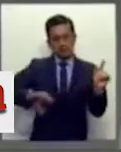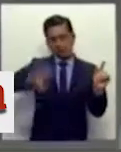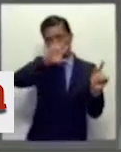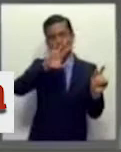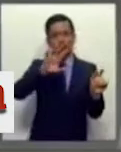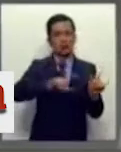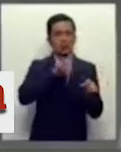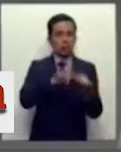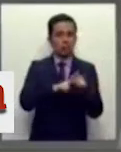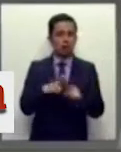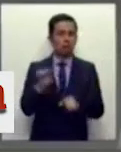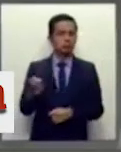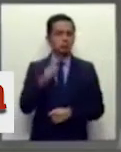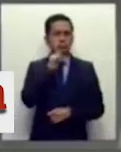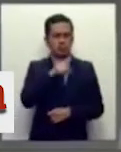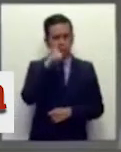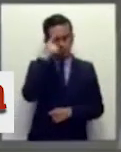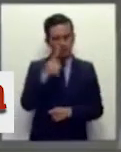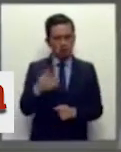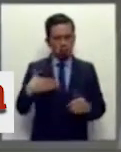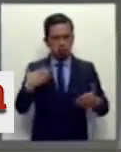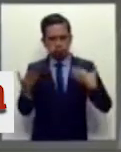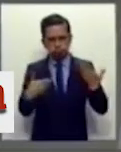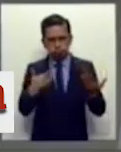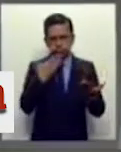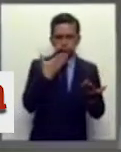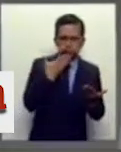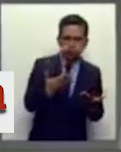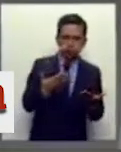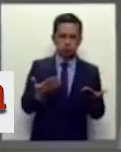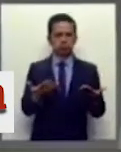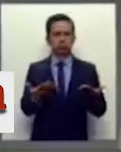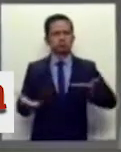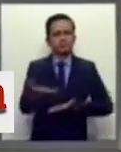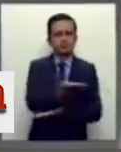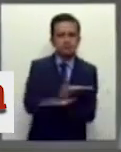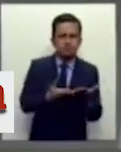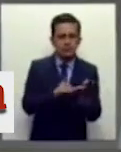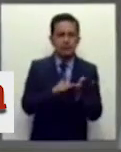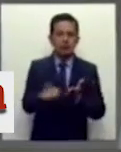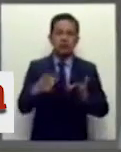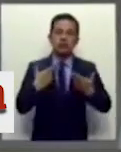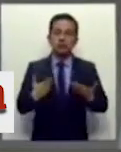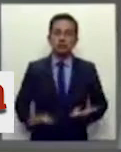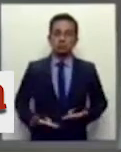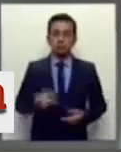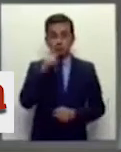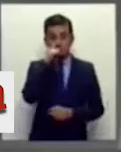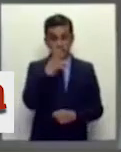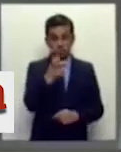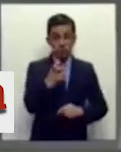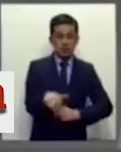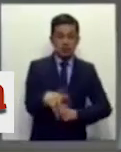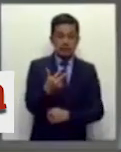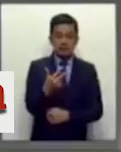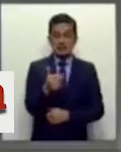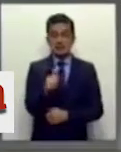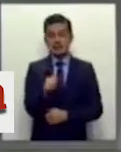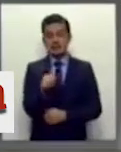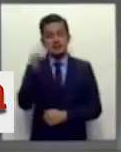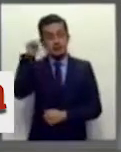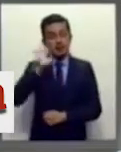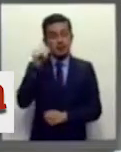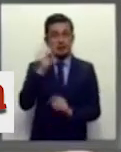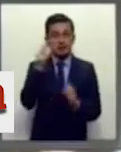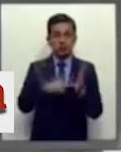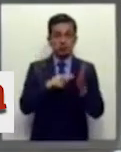su relación con el goce y disfrute de diversos derechos humanos, del 13 de abril de 2016 ha dicho